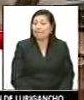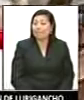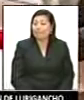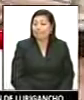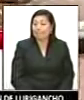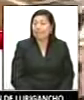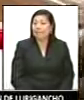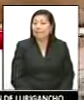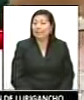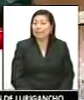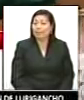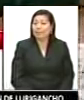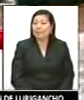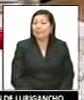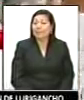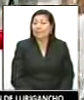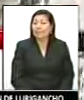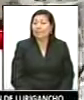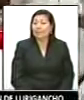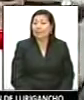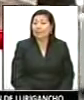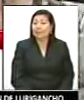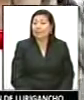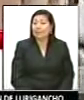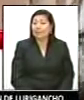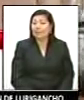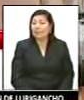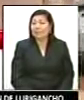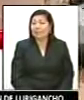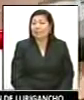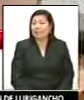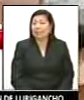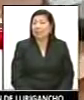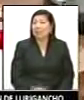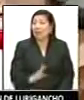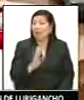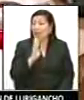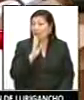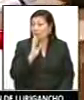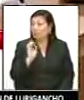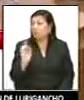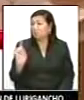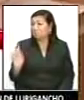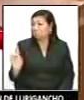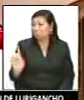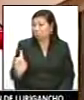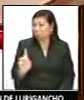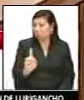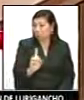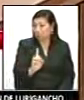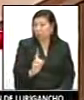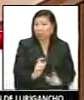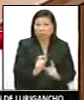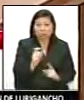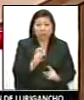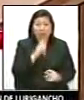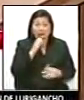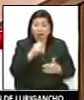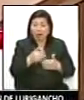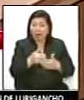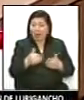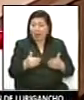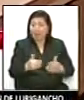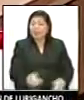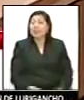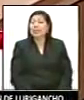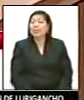Gracias, presidente. Bueno, más allá creo que de las excelentes justificaciones que han dado cada uno de los colegas que me antecedieron, ¿no? Desde el